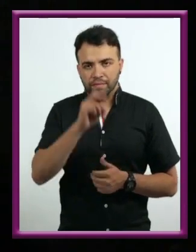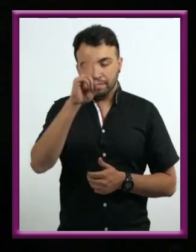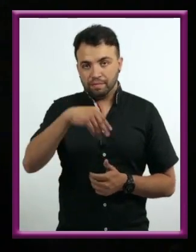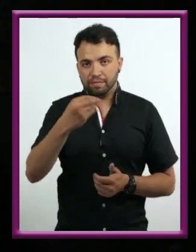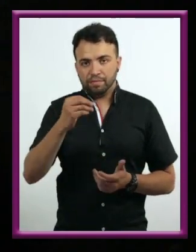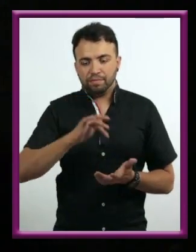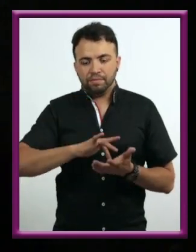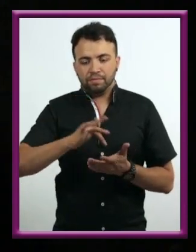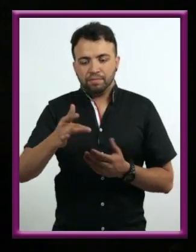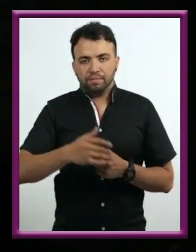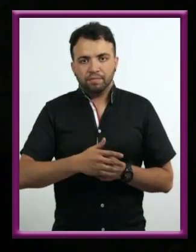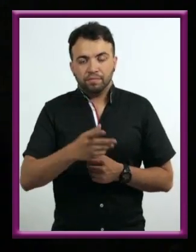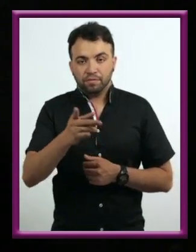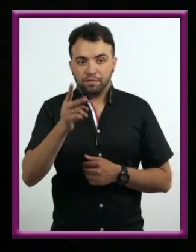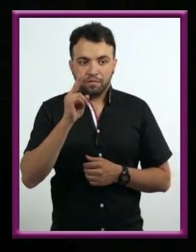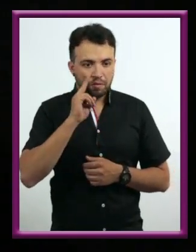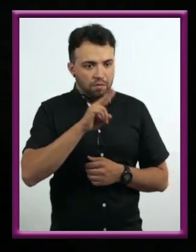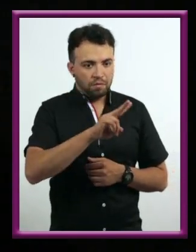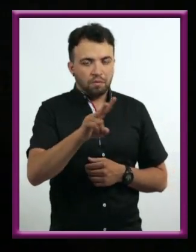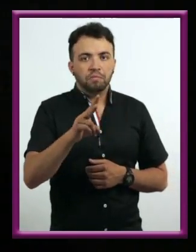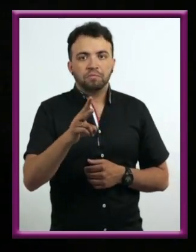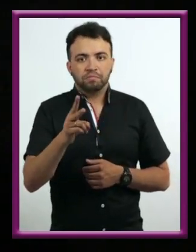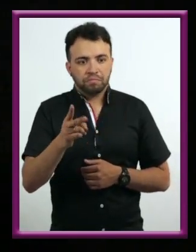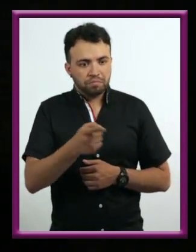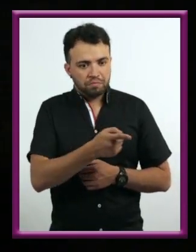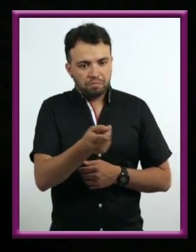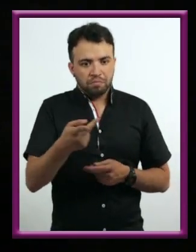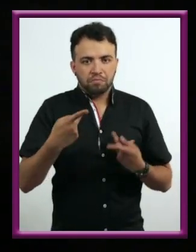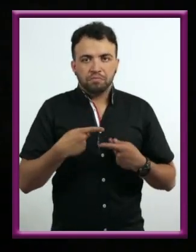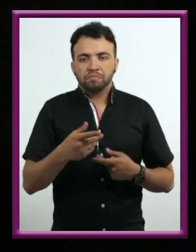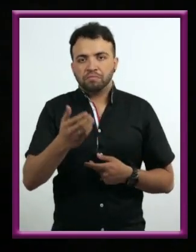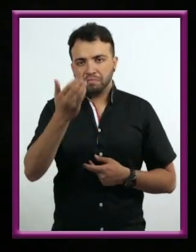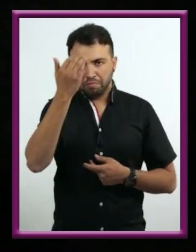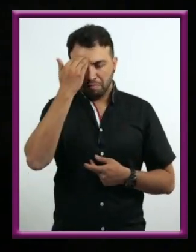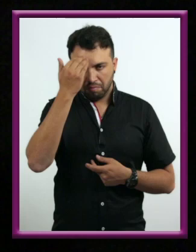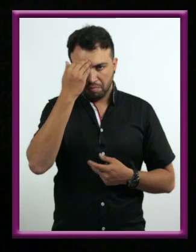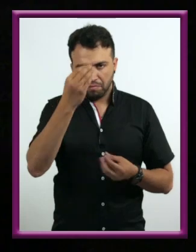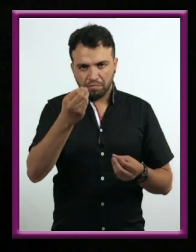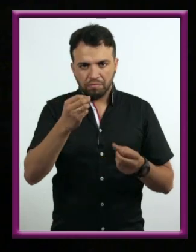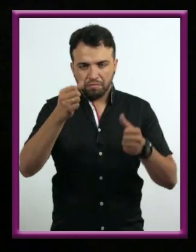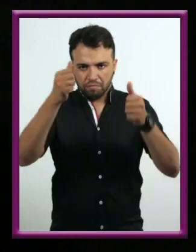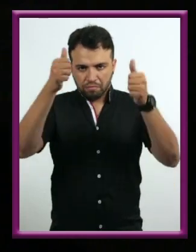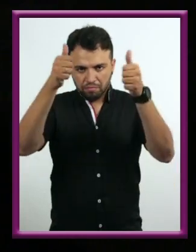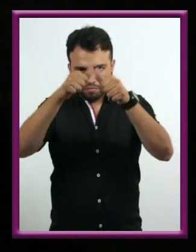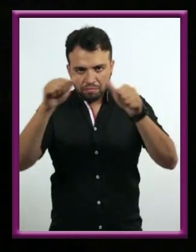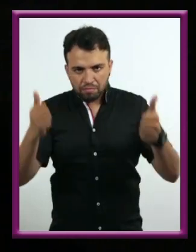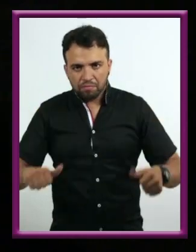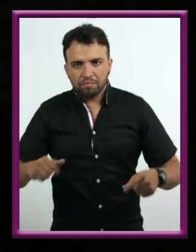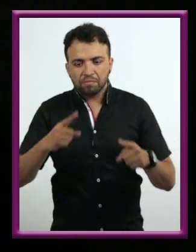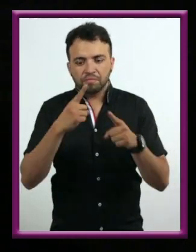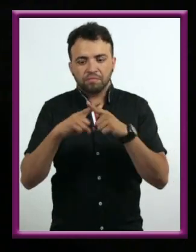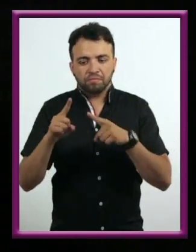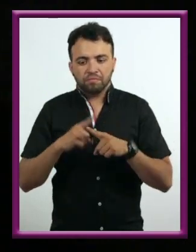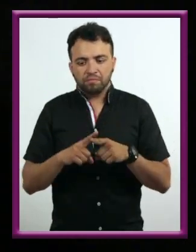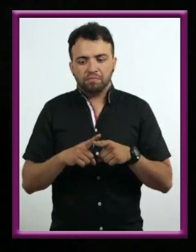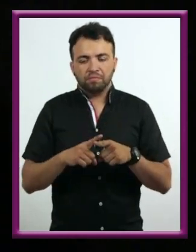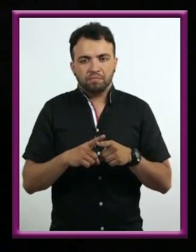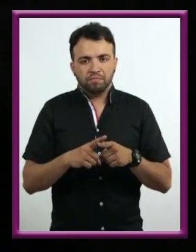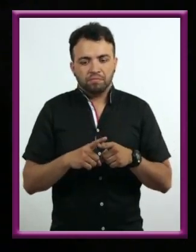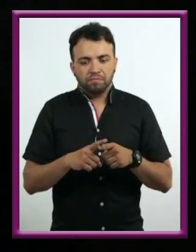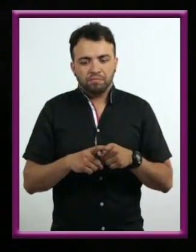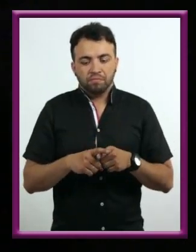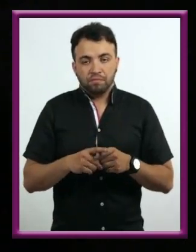unos momentos estaba muy aburrida. Mi amigo Darío me canceló la videollamada que íbamos a tener para que le diera la receta para preparar